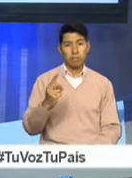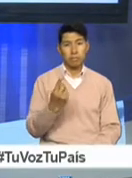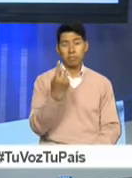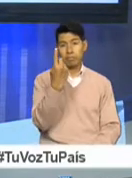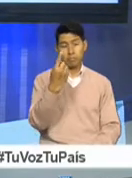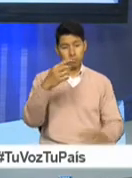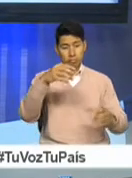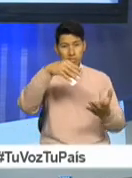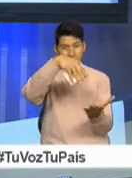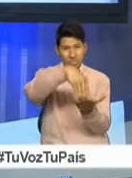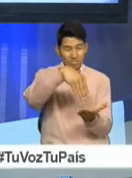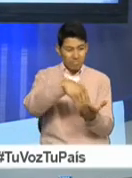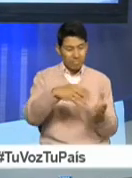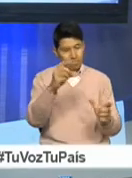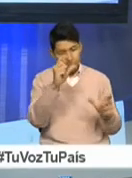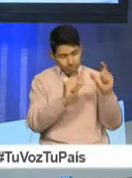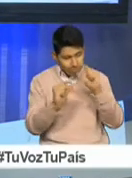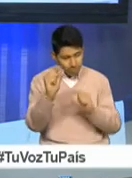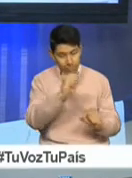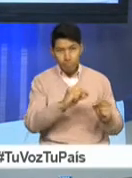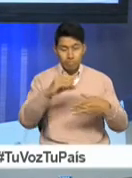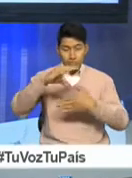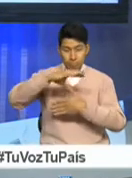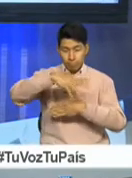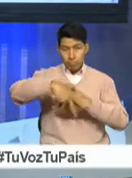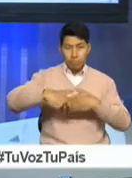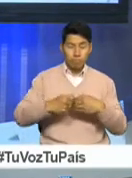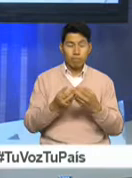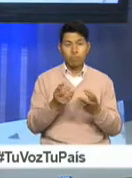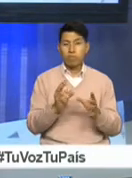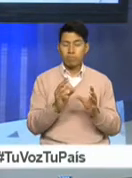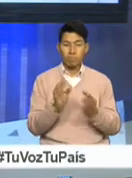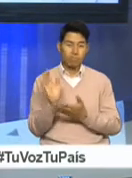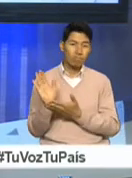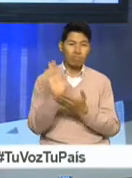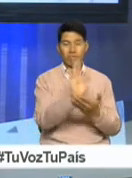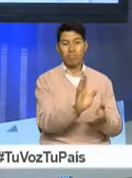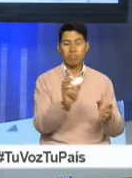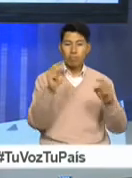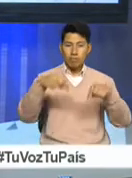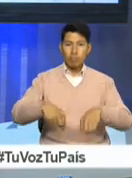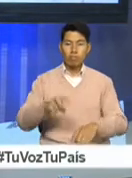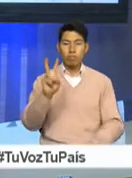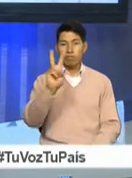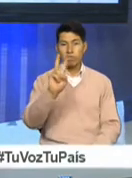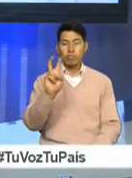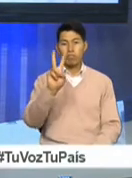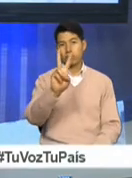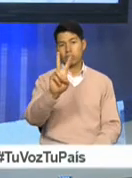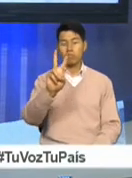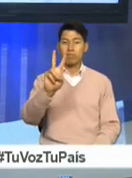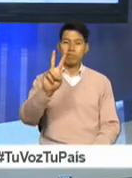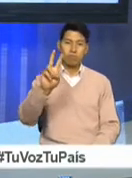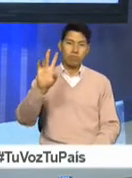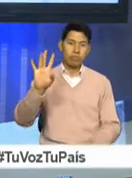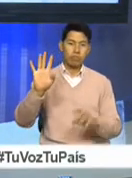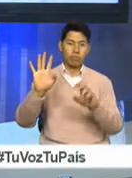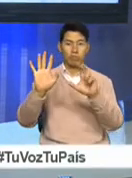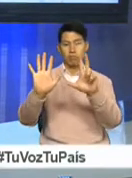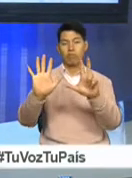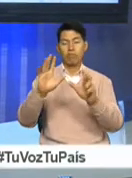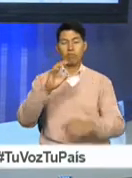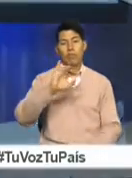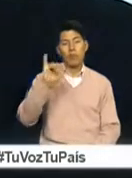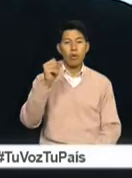innovación en educación para américa latina y el caribe se presentará oficialmente este viernes 28 de julio su director nos explica su